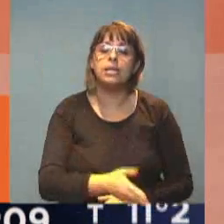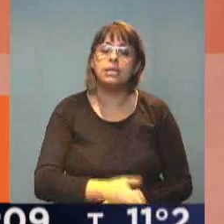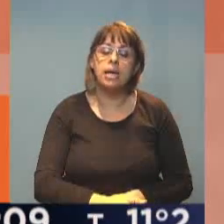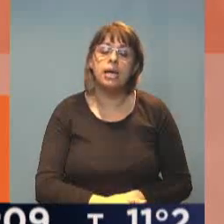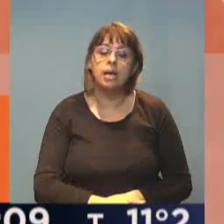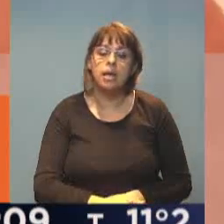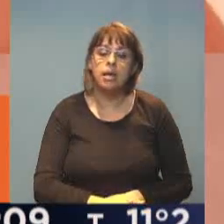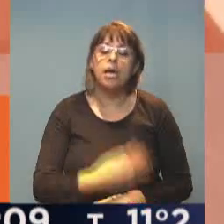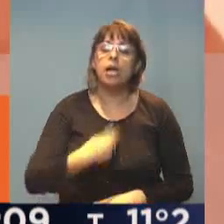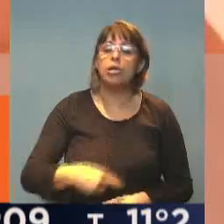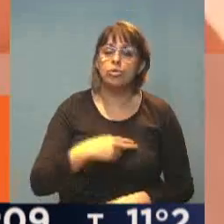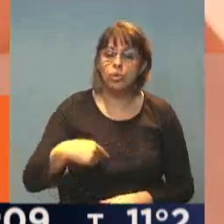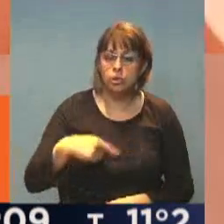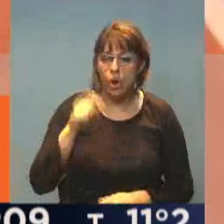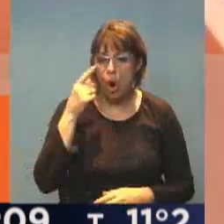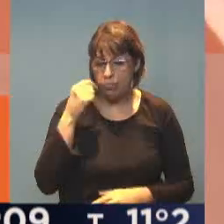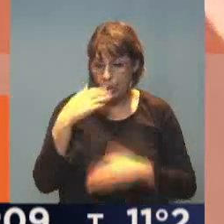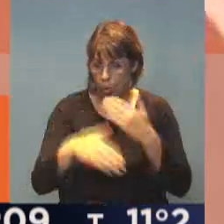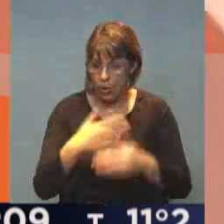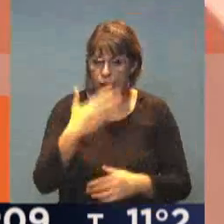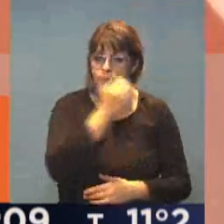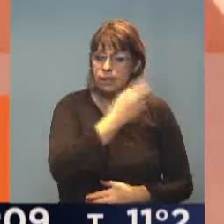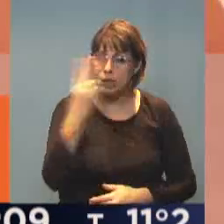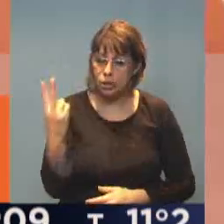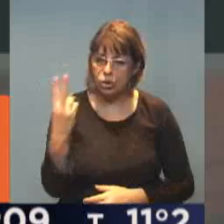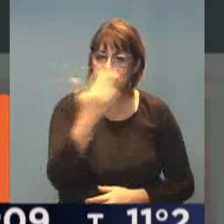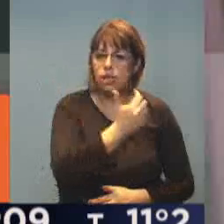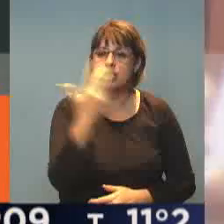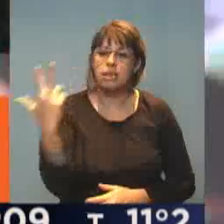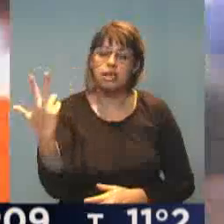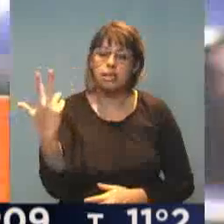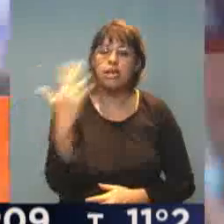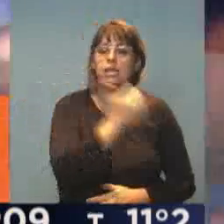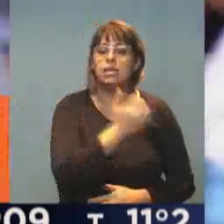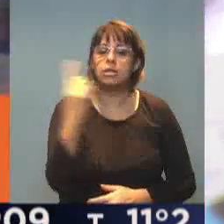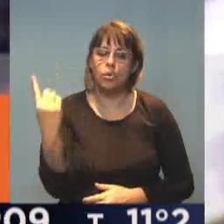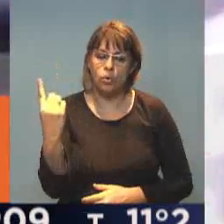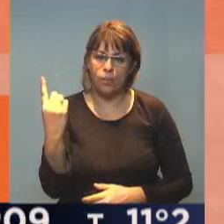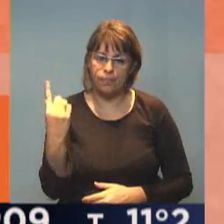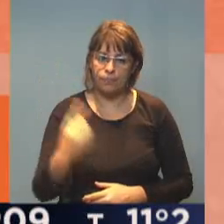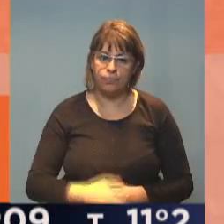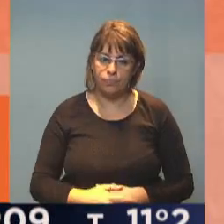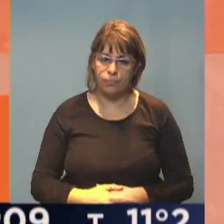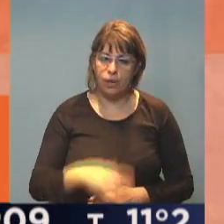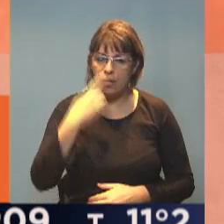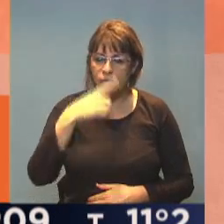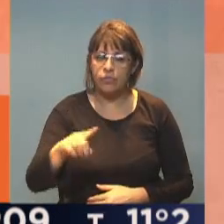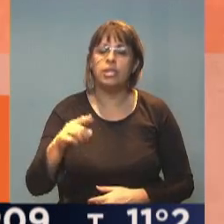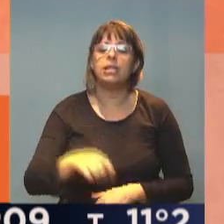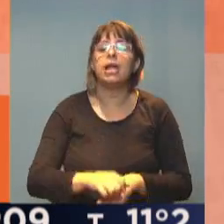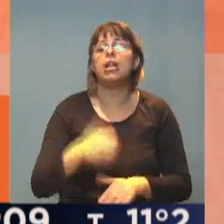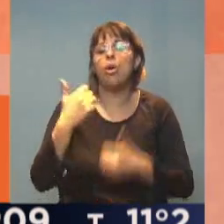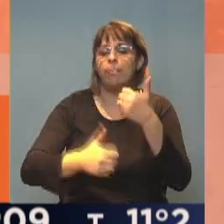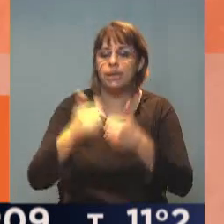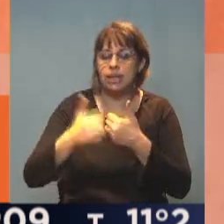Wawrinka en un contundente 6-2, 6-3, 6-1 en esta final del Abierto de Tenis de Francia.